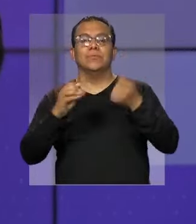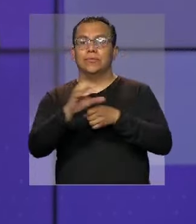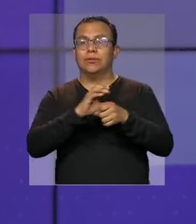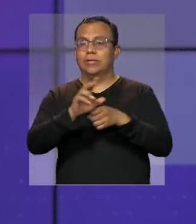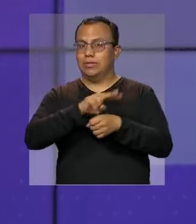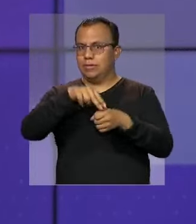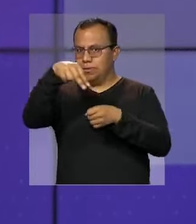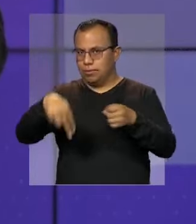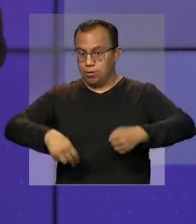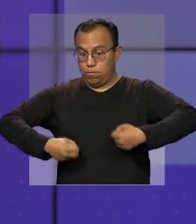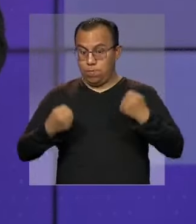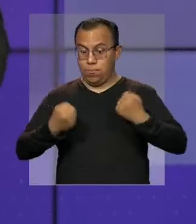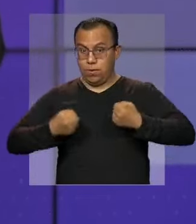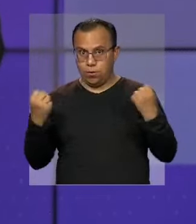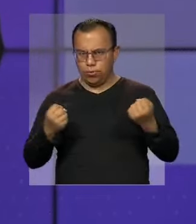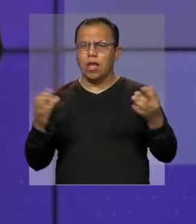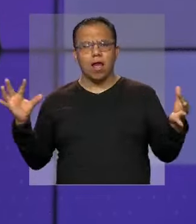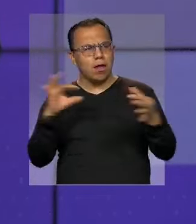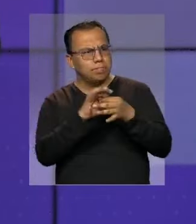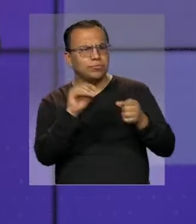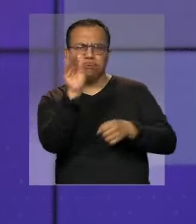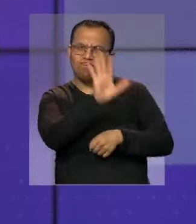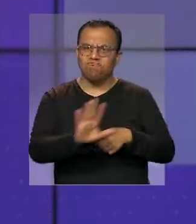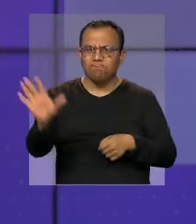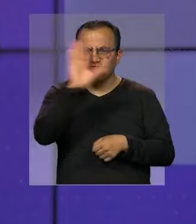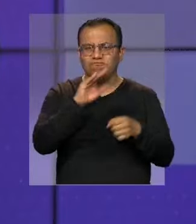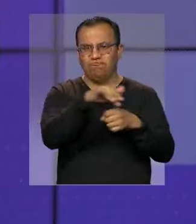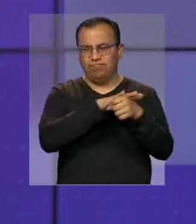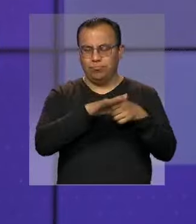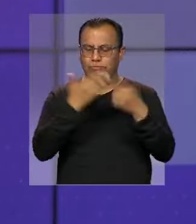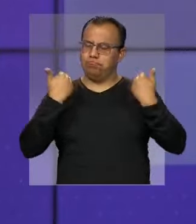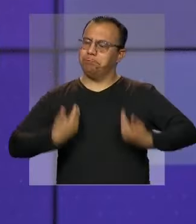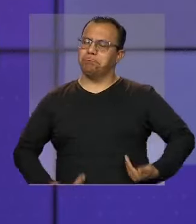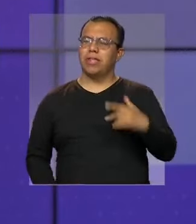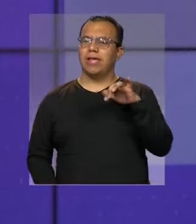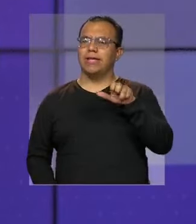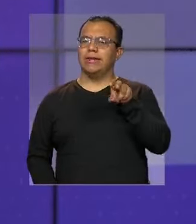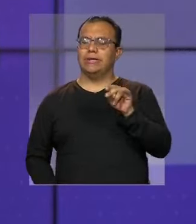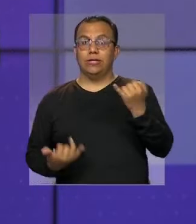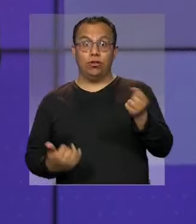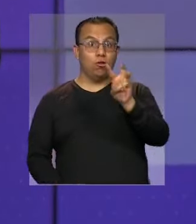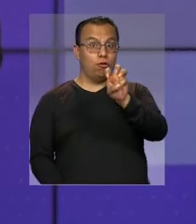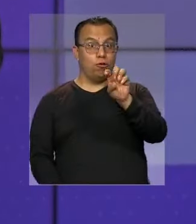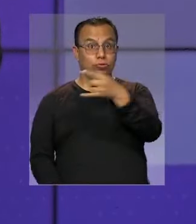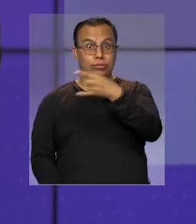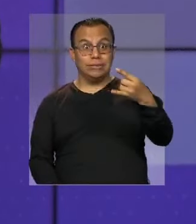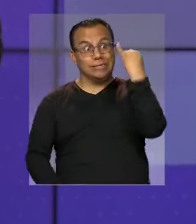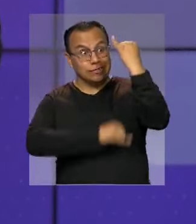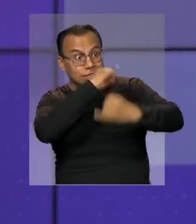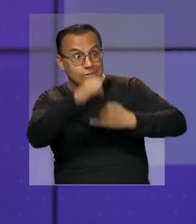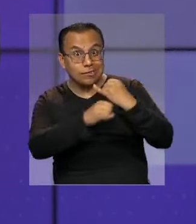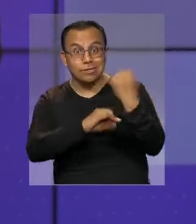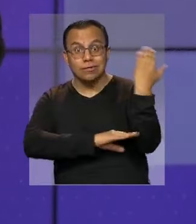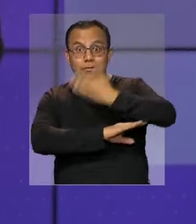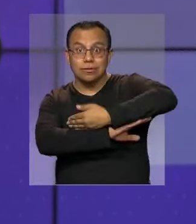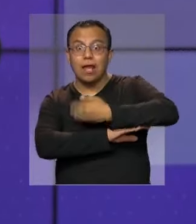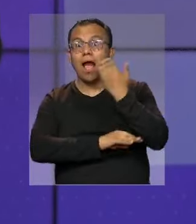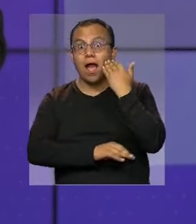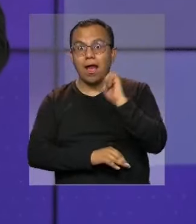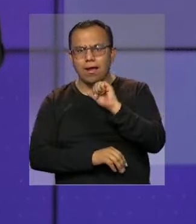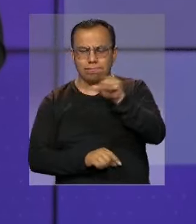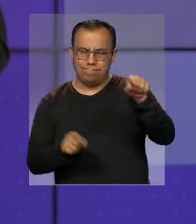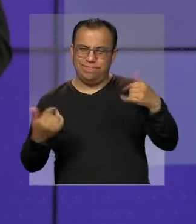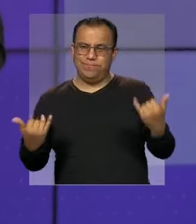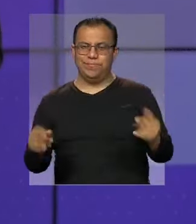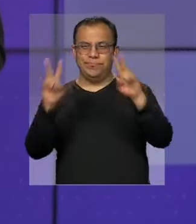ciudadanía sobre Bogotá, su región metropolitana y el país. Yo soy Cristian León, hoy es 8 de marzo, Día Internacional de la Mujer, y les